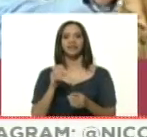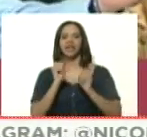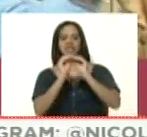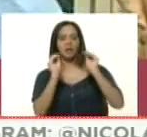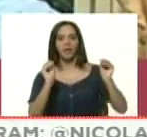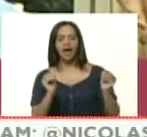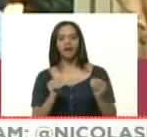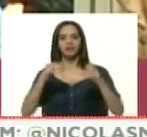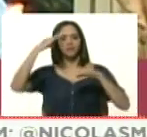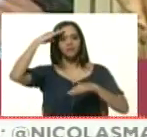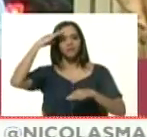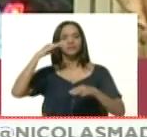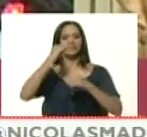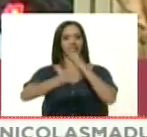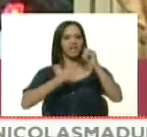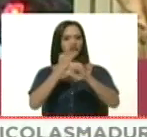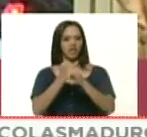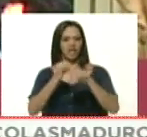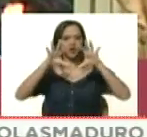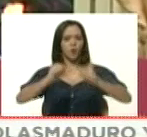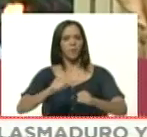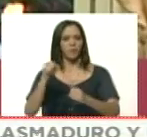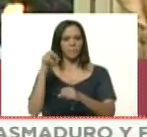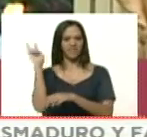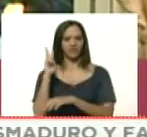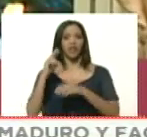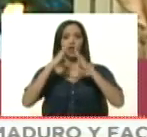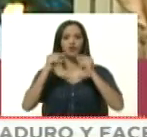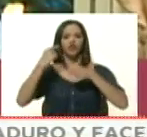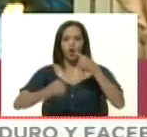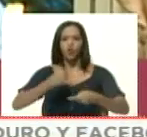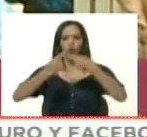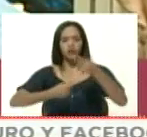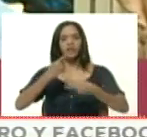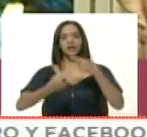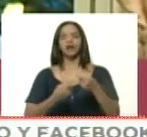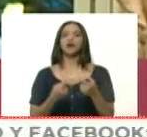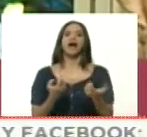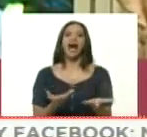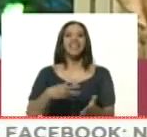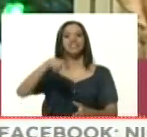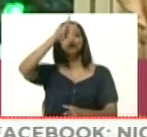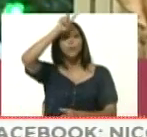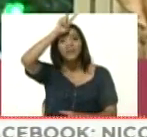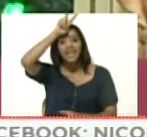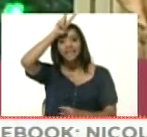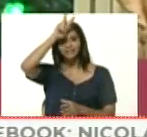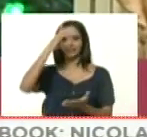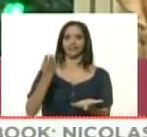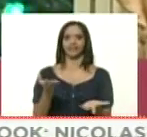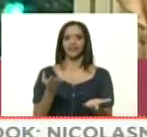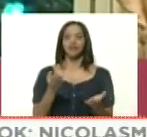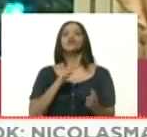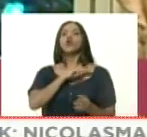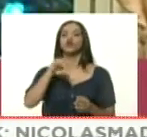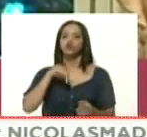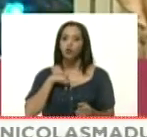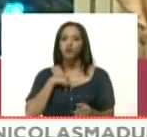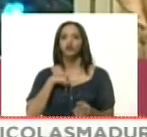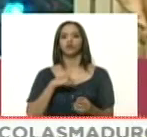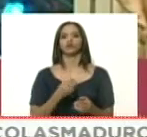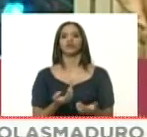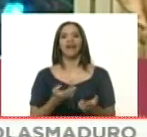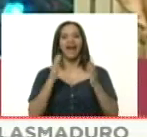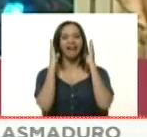de ejércitos extranjeros que tomen Venezuela, todos los días se dedican a la estupidez inútil, nosotros nos dedicamos